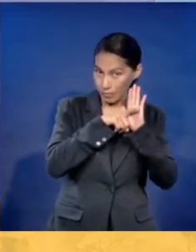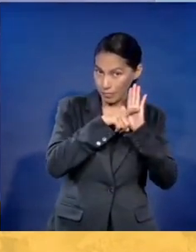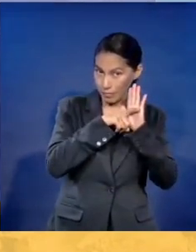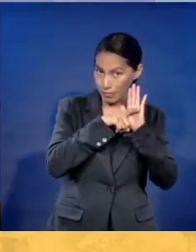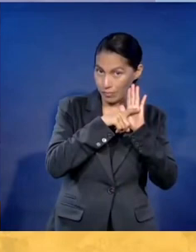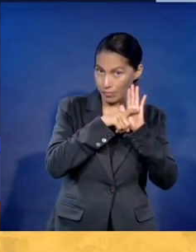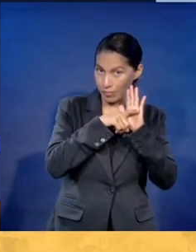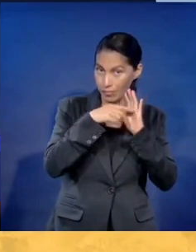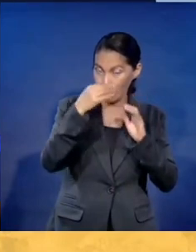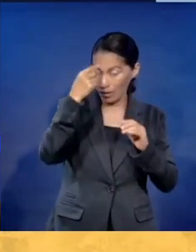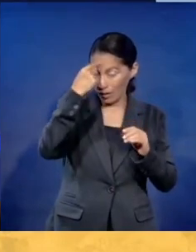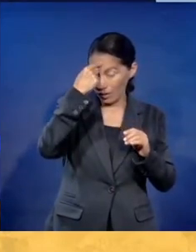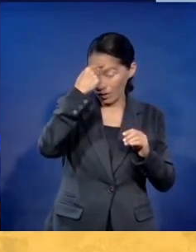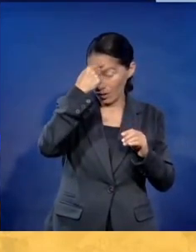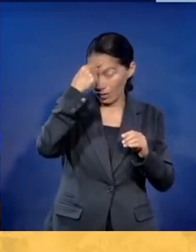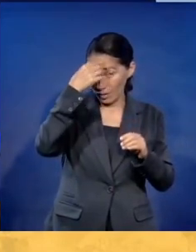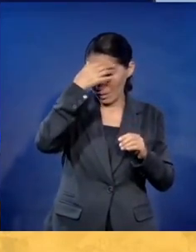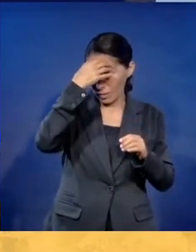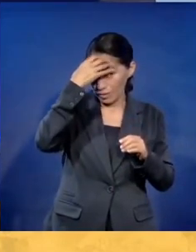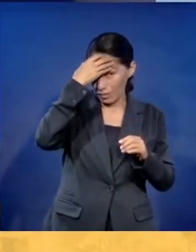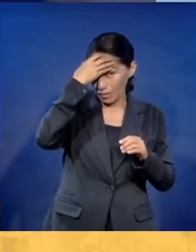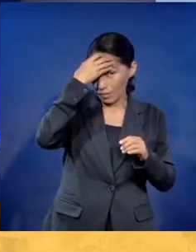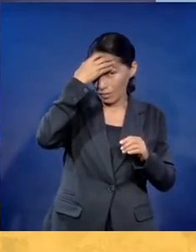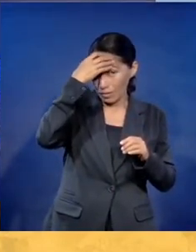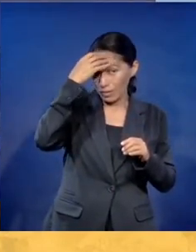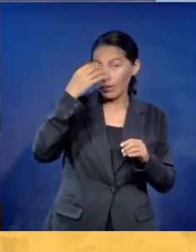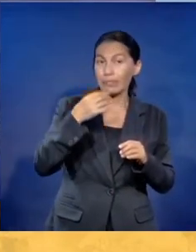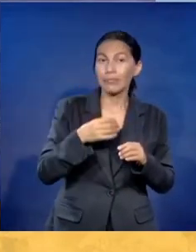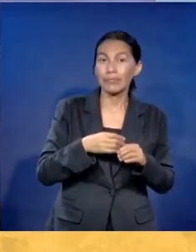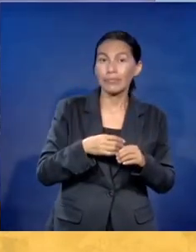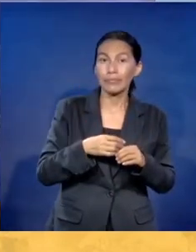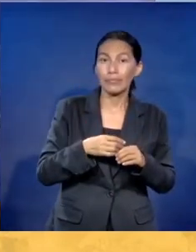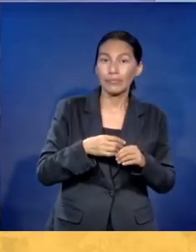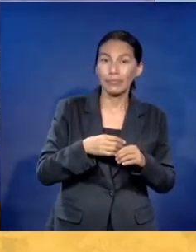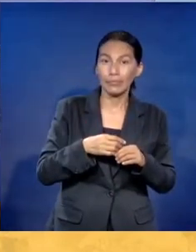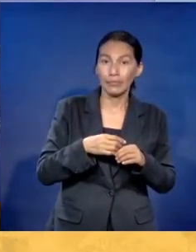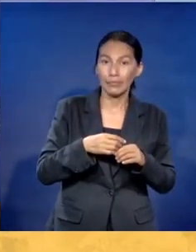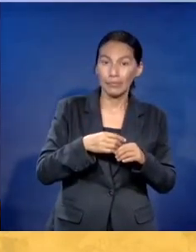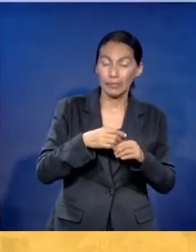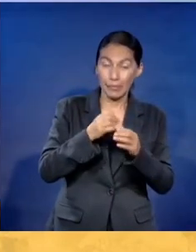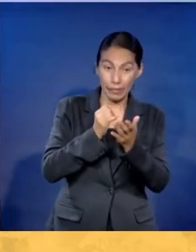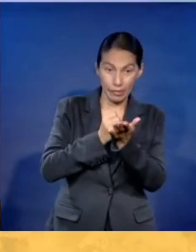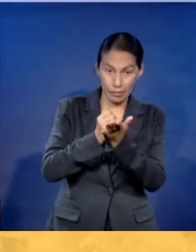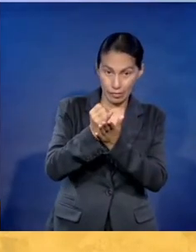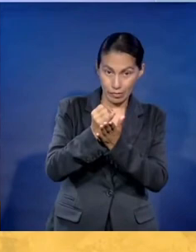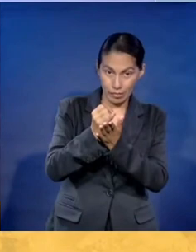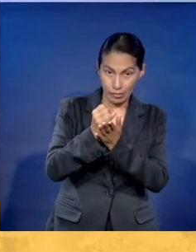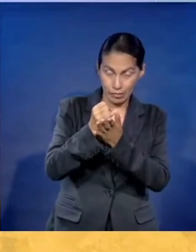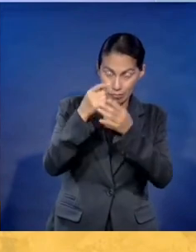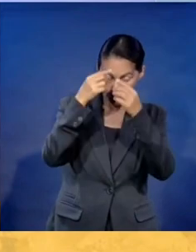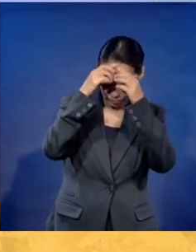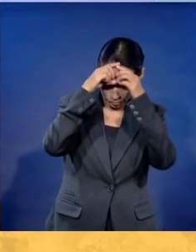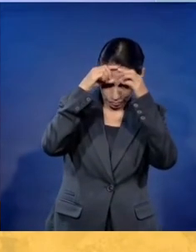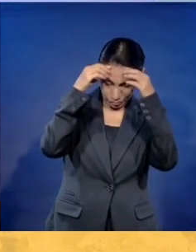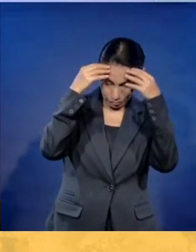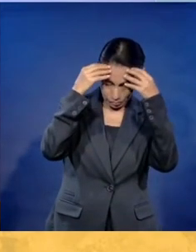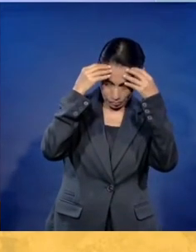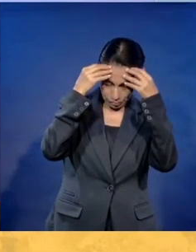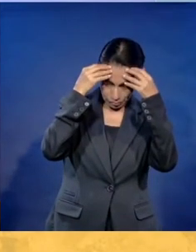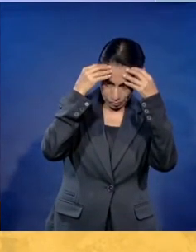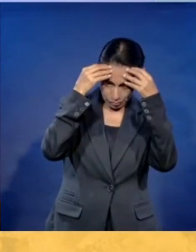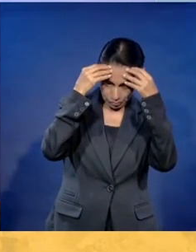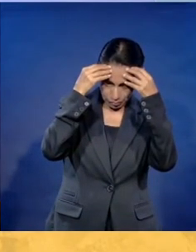en la parte frontal del cerebro que es la parte que que procesa las decisiones el buen juicio tiende